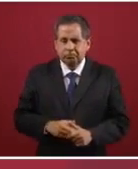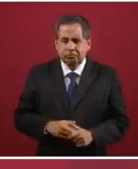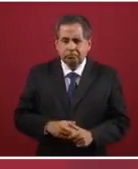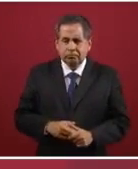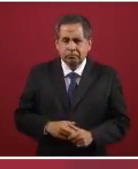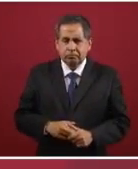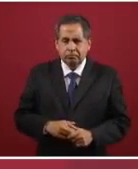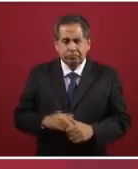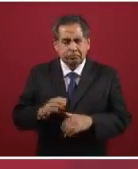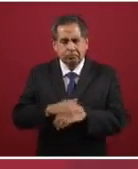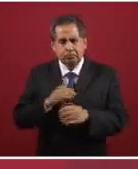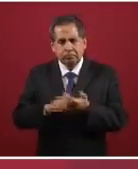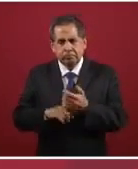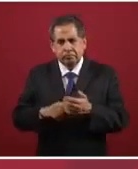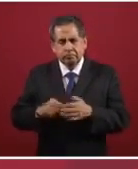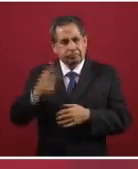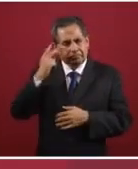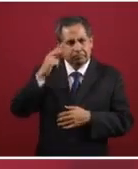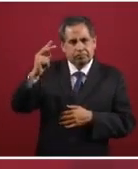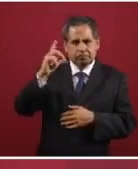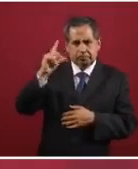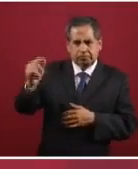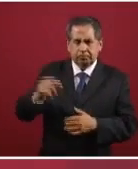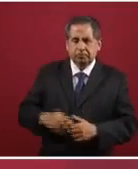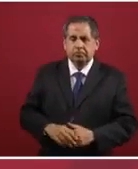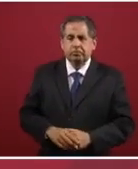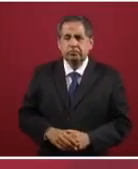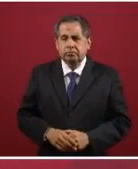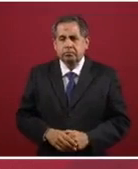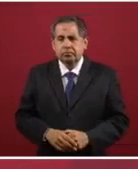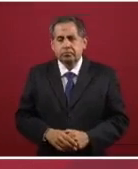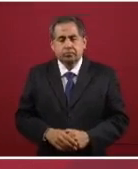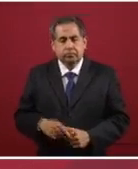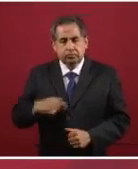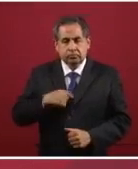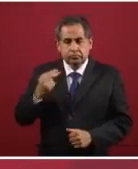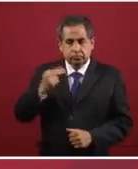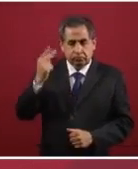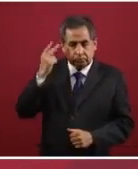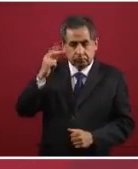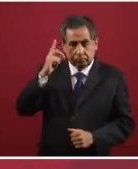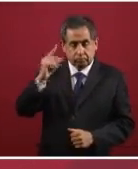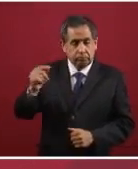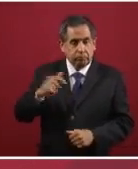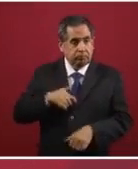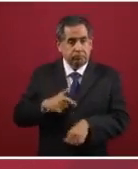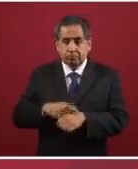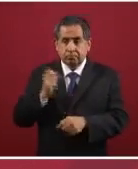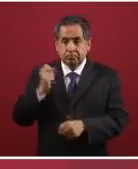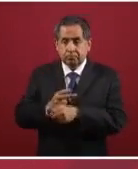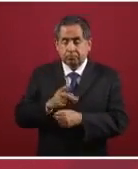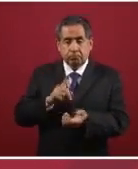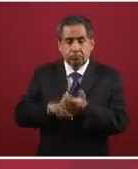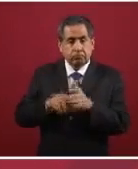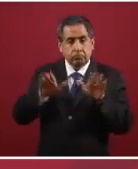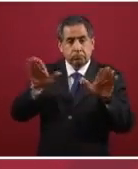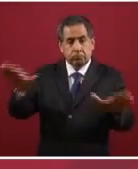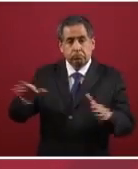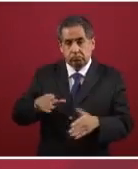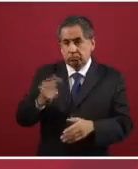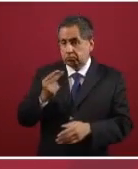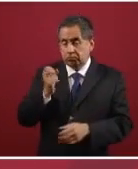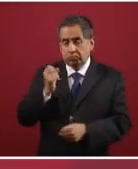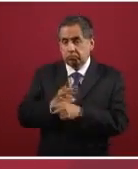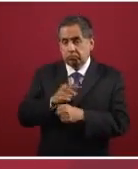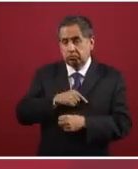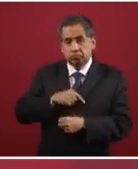la situación esta del viaje, que tenemos que llegar puntual al aeropuerto.